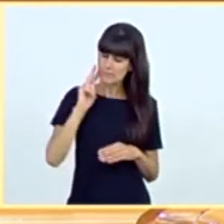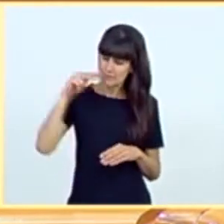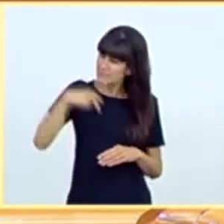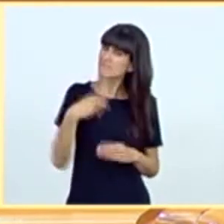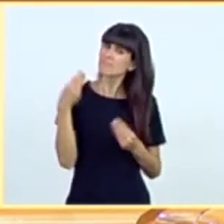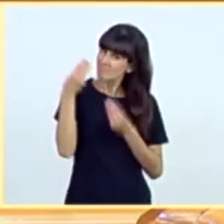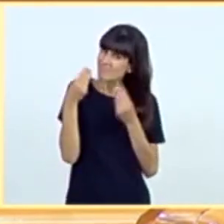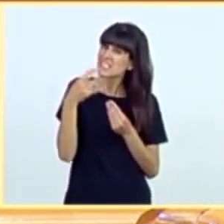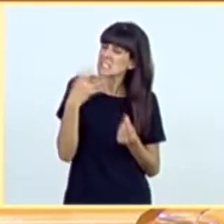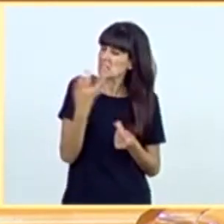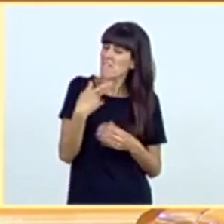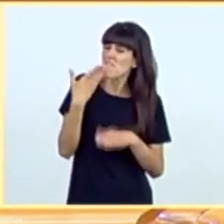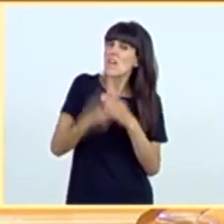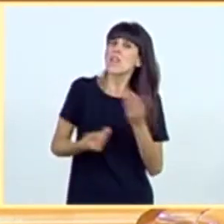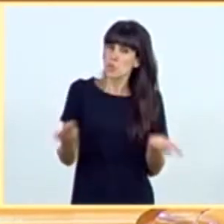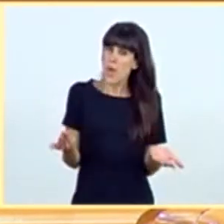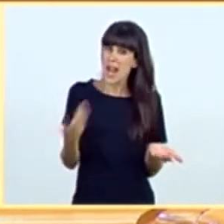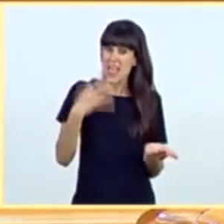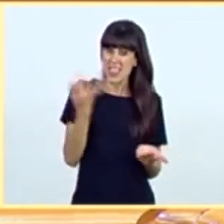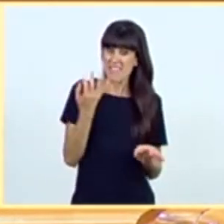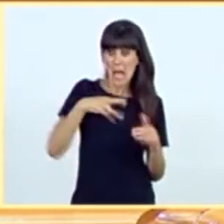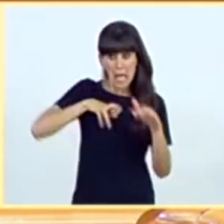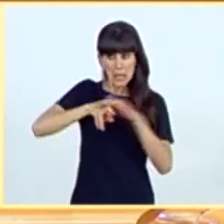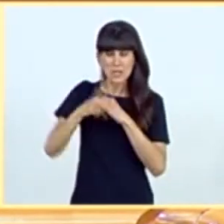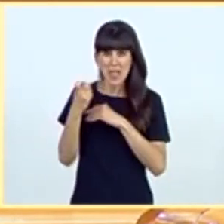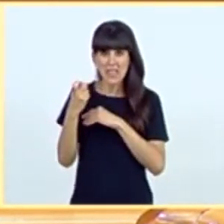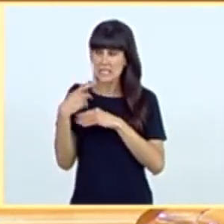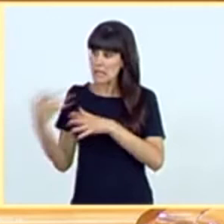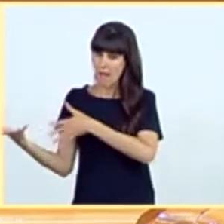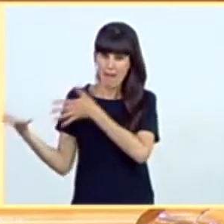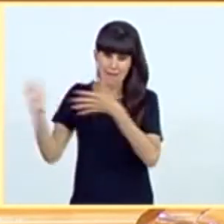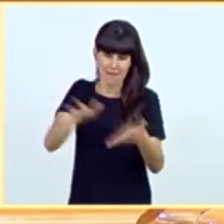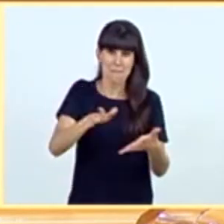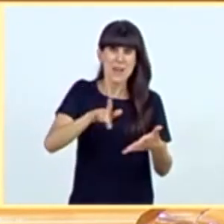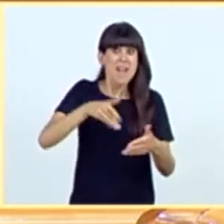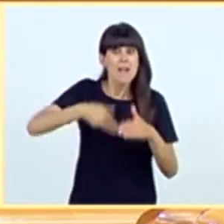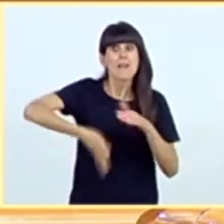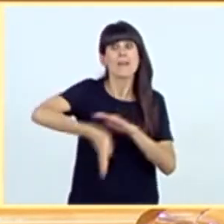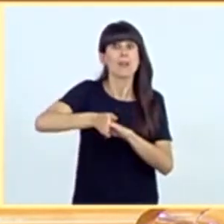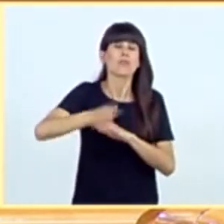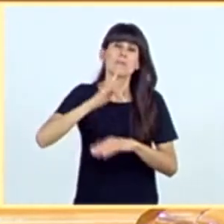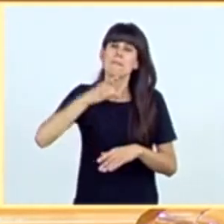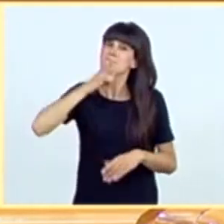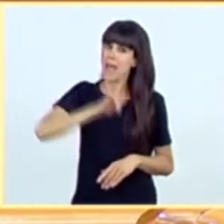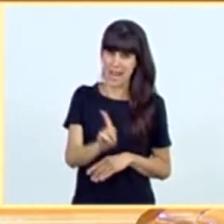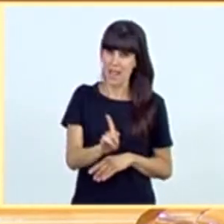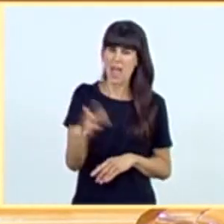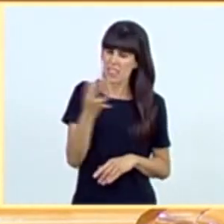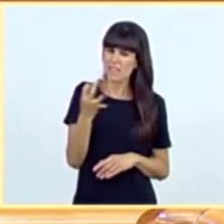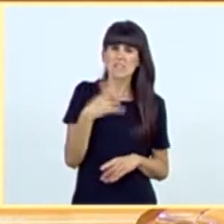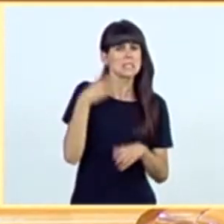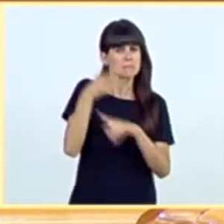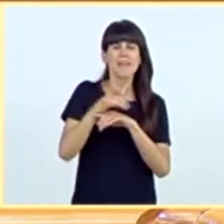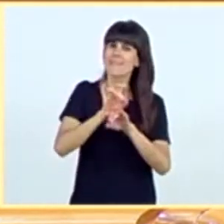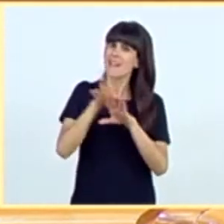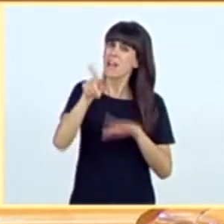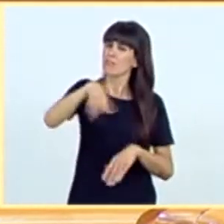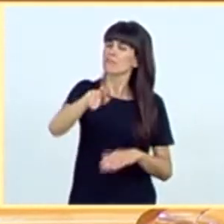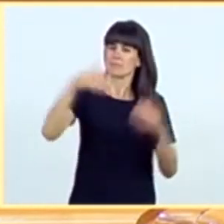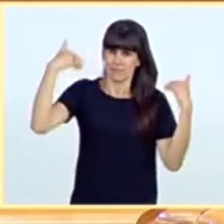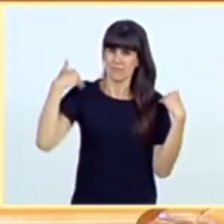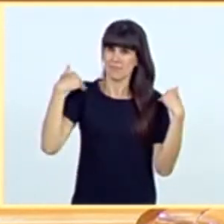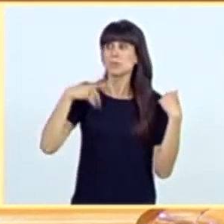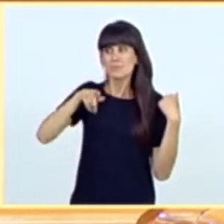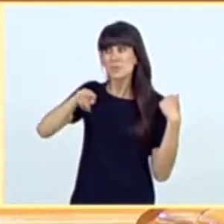que ha fallado y, sobre todo, poner los medios necesarios para que se deje de hacer mal. Queremos la exigencia clara de responsabilidades y, en primer lugar, la